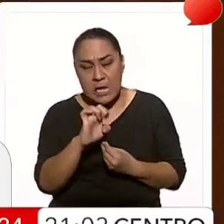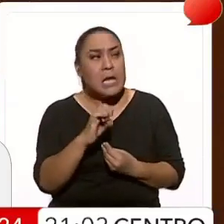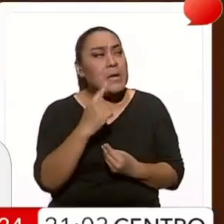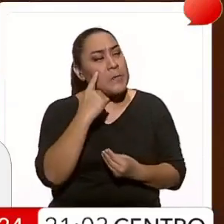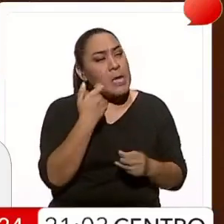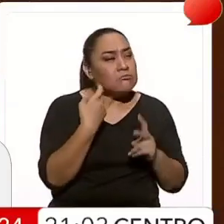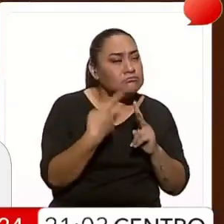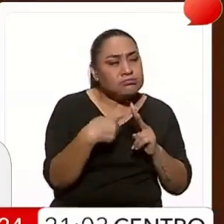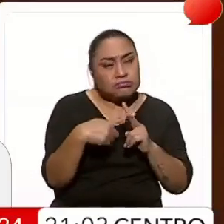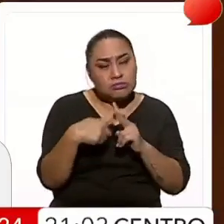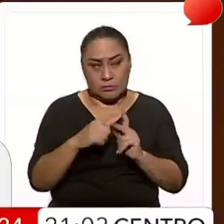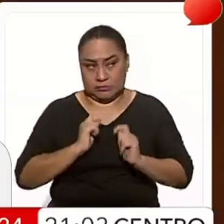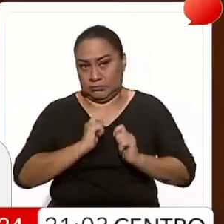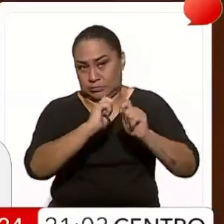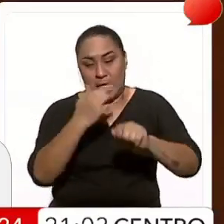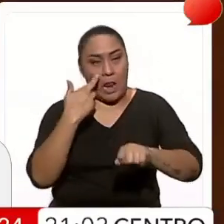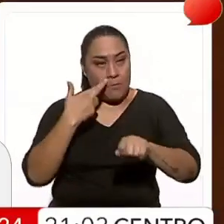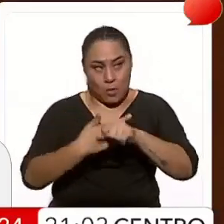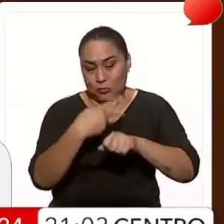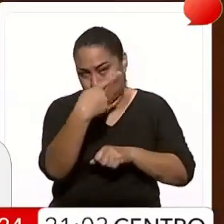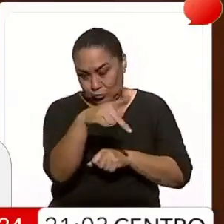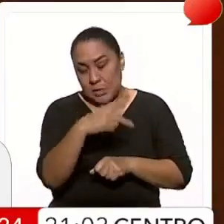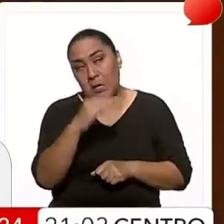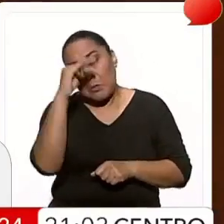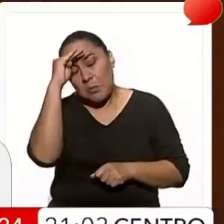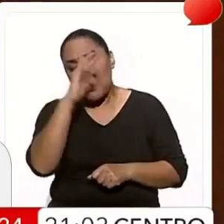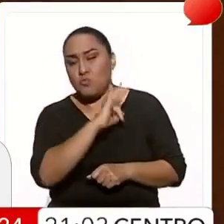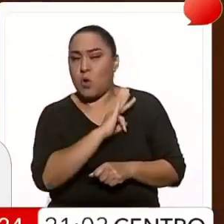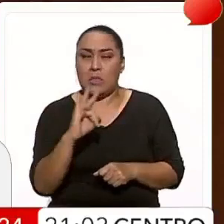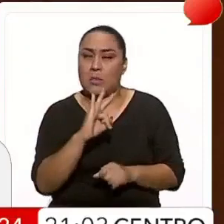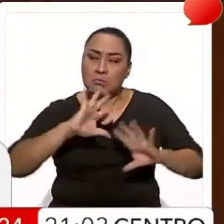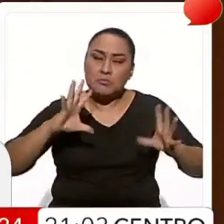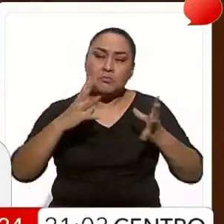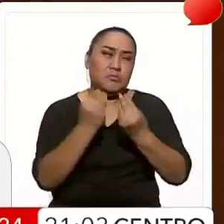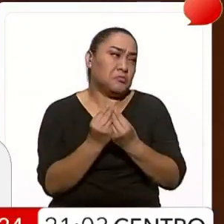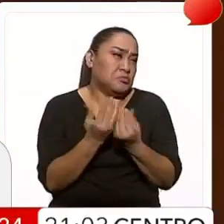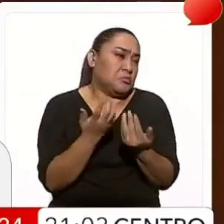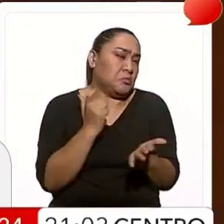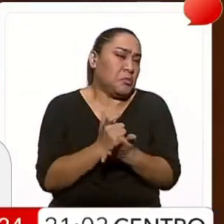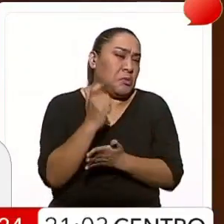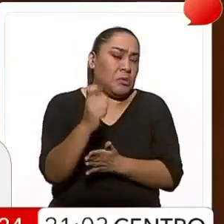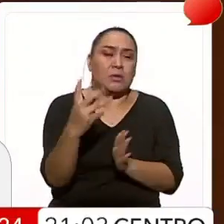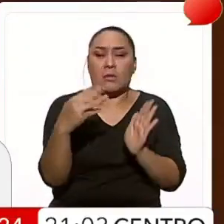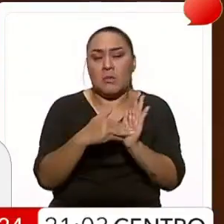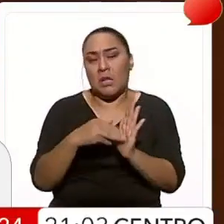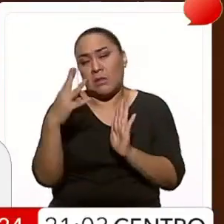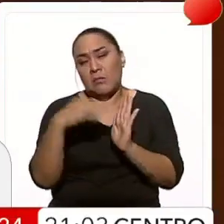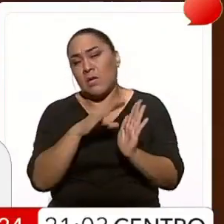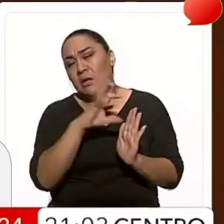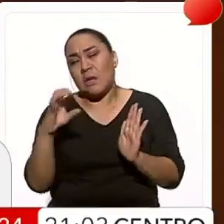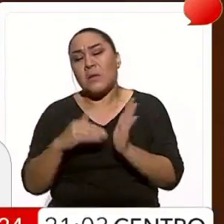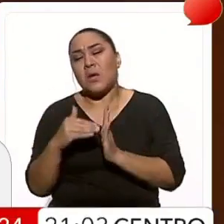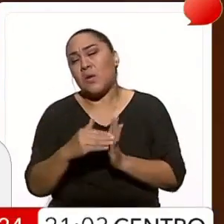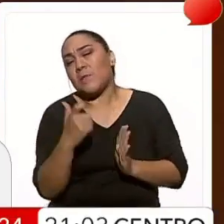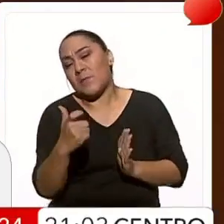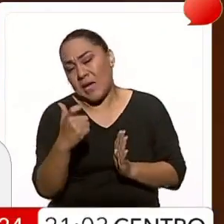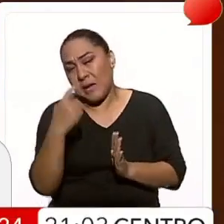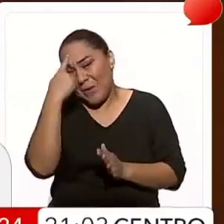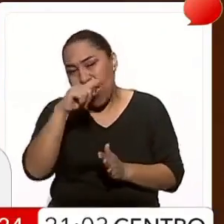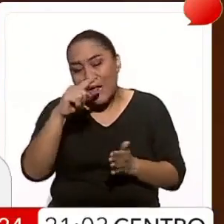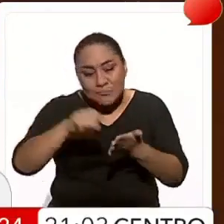a quien se le faculte esta responsabilidad, pudiera erogarse entre 3.000 y 3.500 millones de pesos la